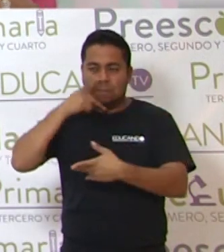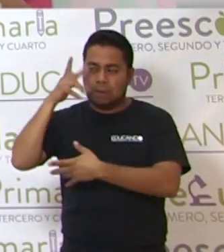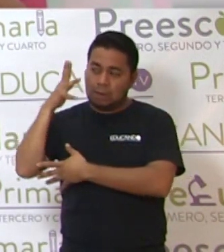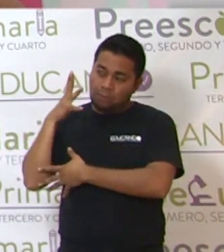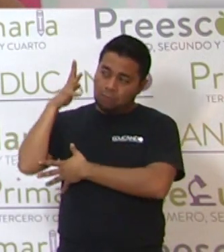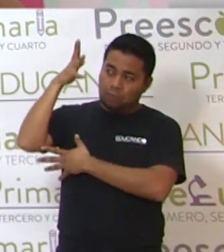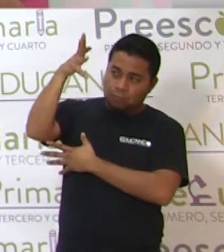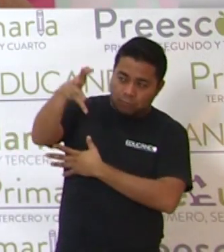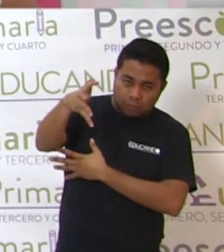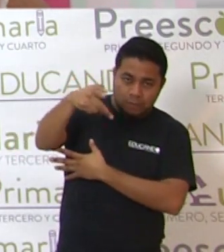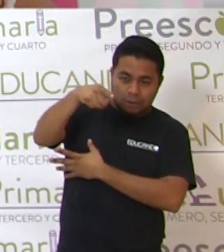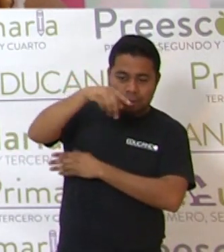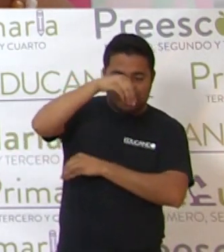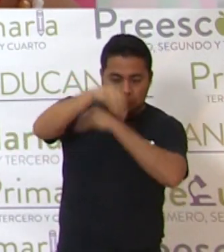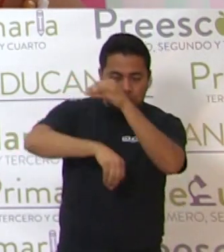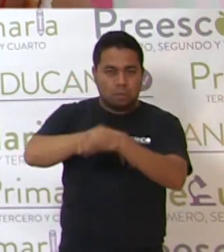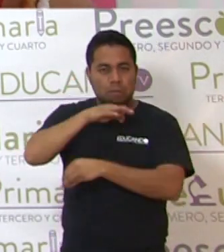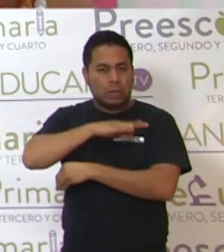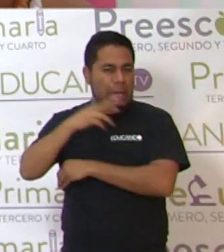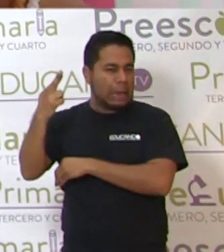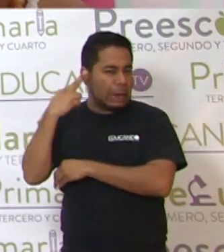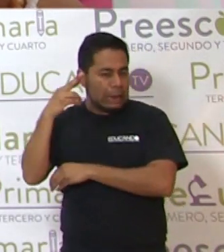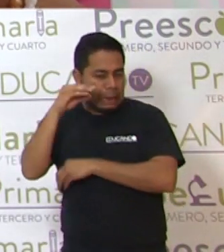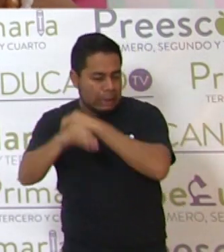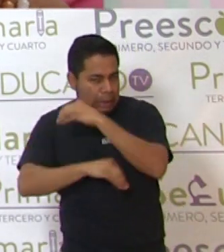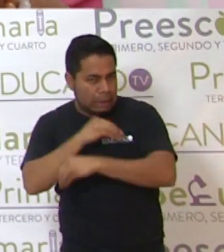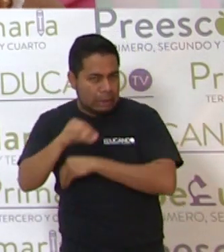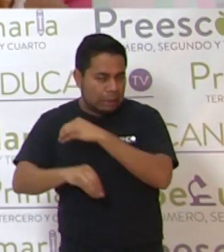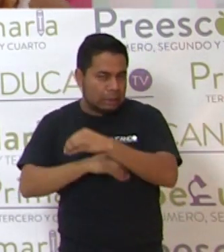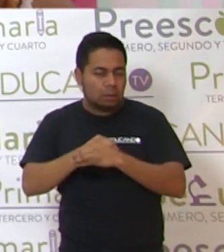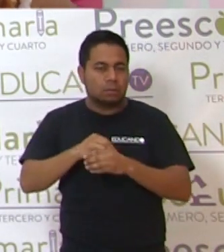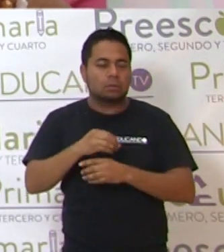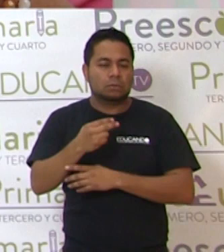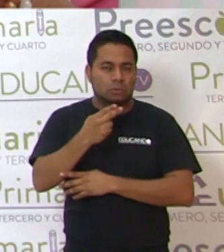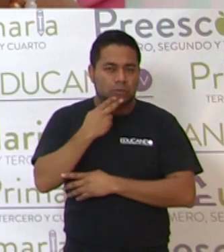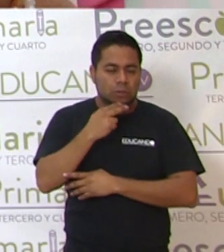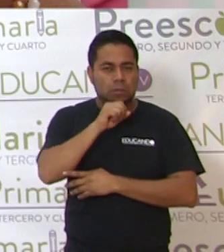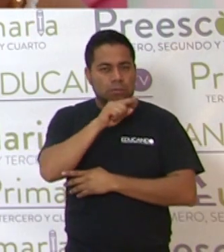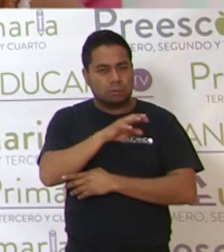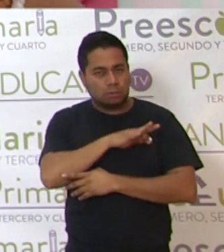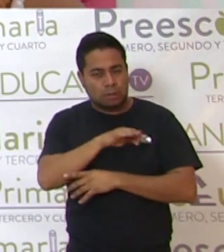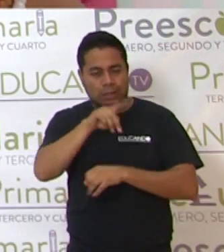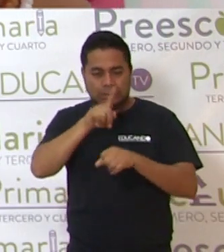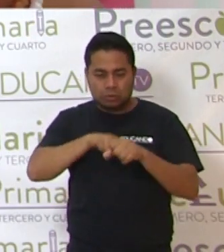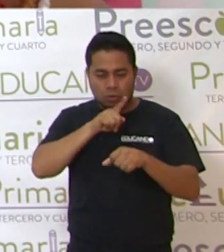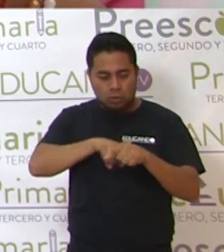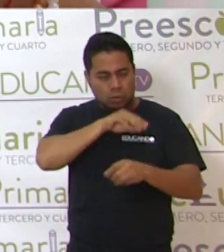donde podemos utilizar sonidos y podemos utilizar